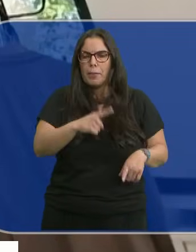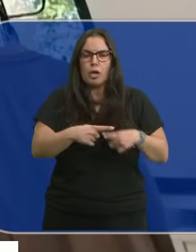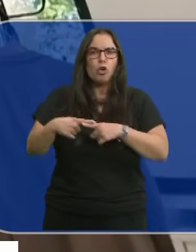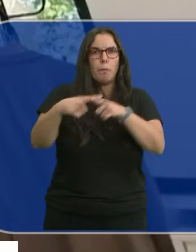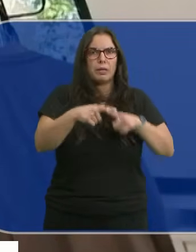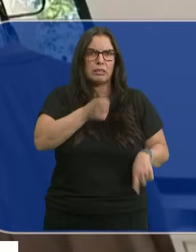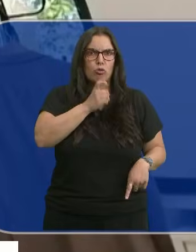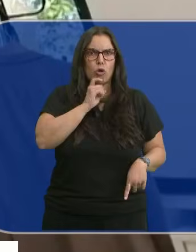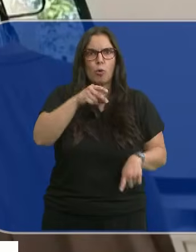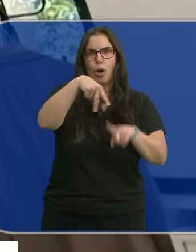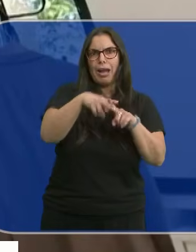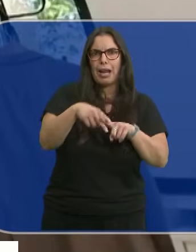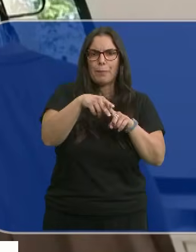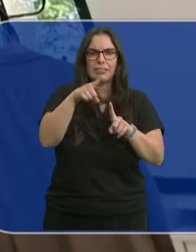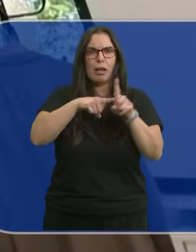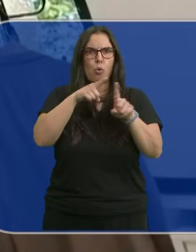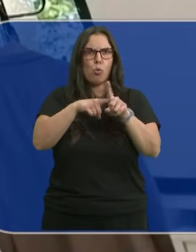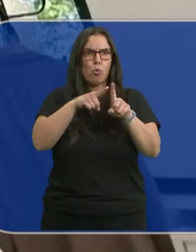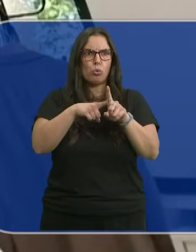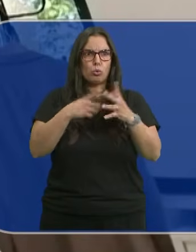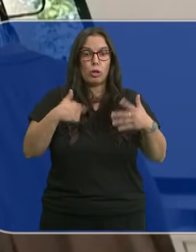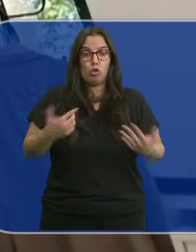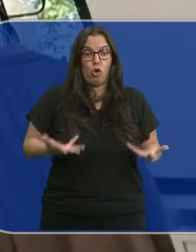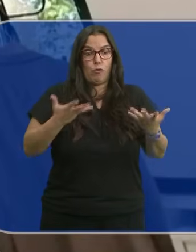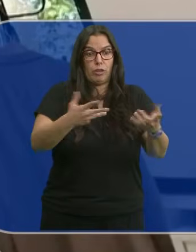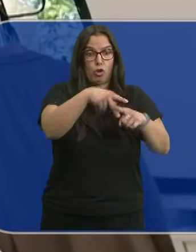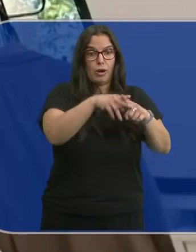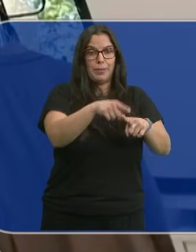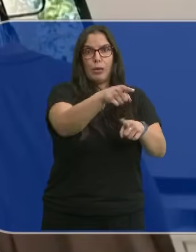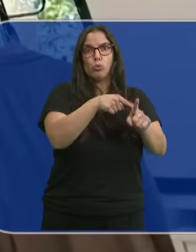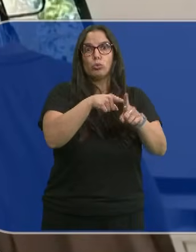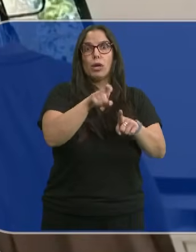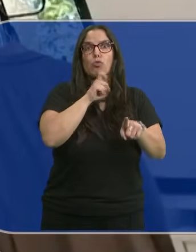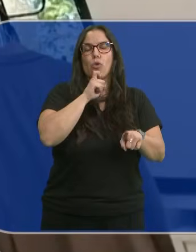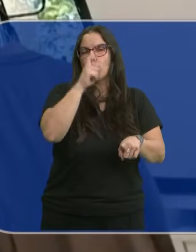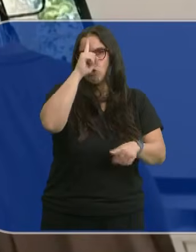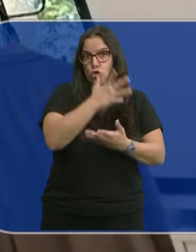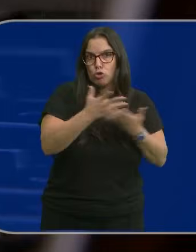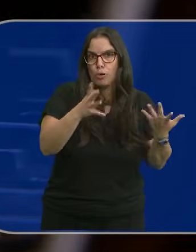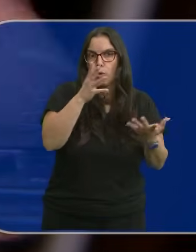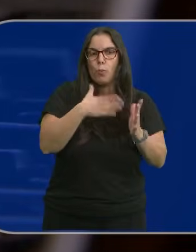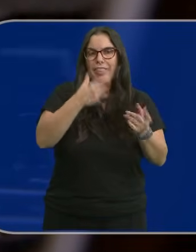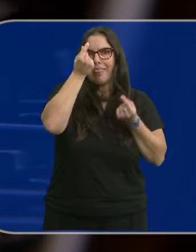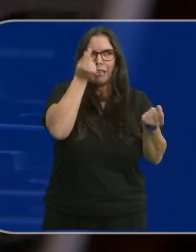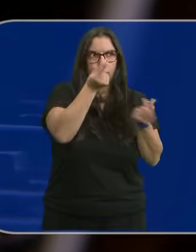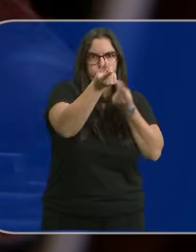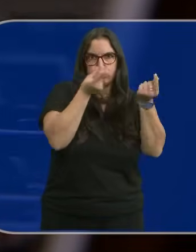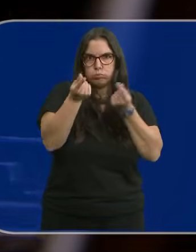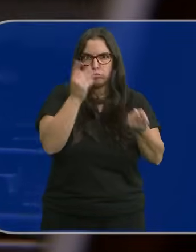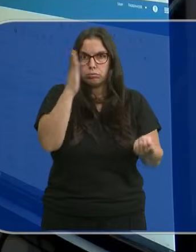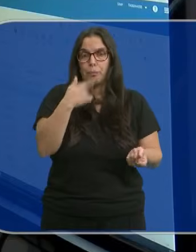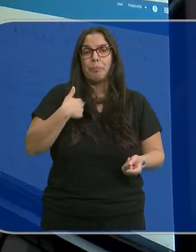hacer estas herramientas de la información que he puesto en manos de mi empleado, y en definitiva esto pone un riesgo por la fuga de datos. Una práctica sin